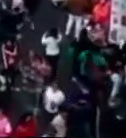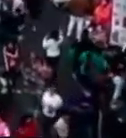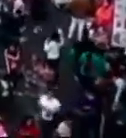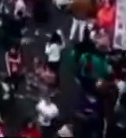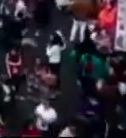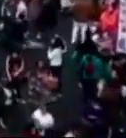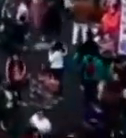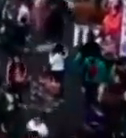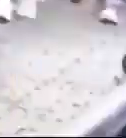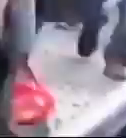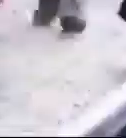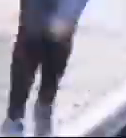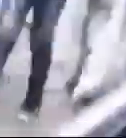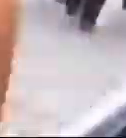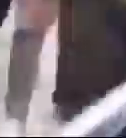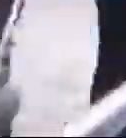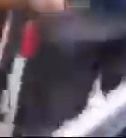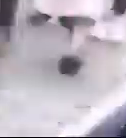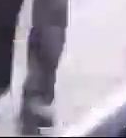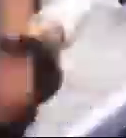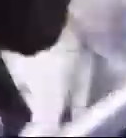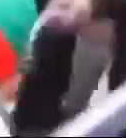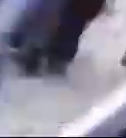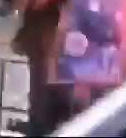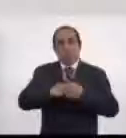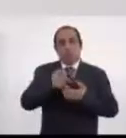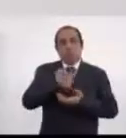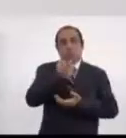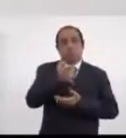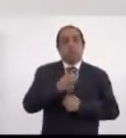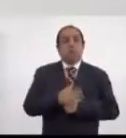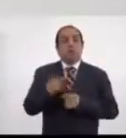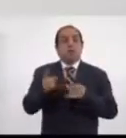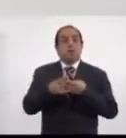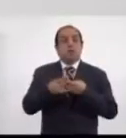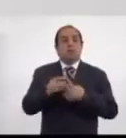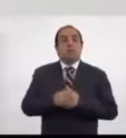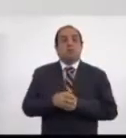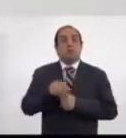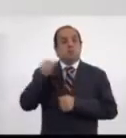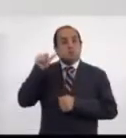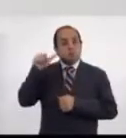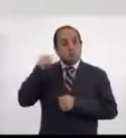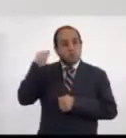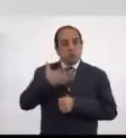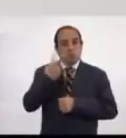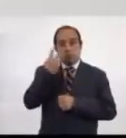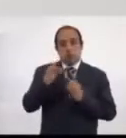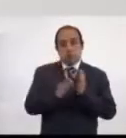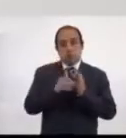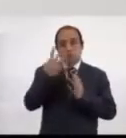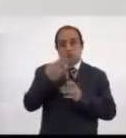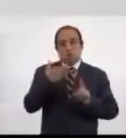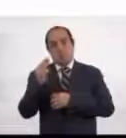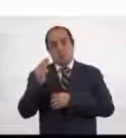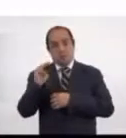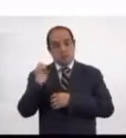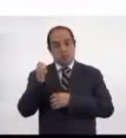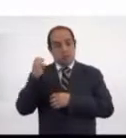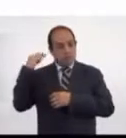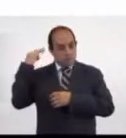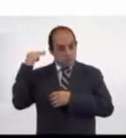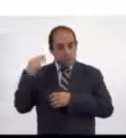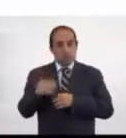México comenzar un nuevo ciclo económico desde la entrada del semáforo epidemiológico color naranja. Informó que en captación de